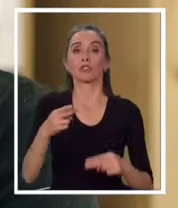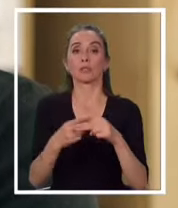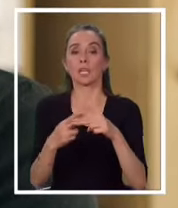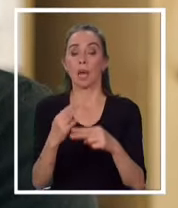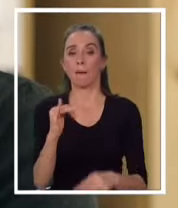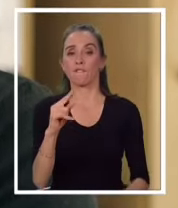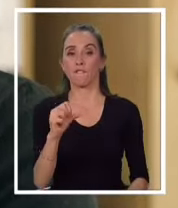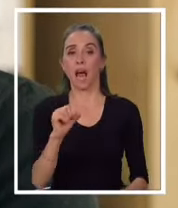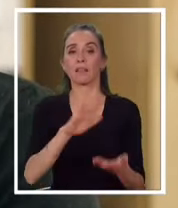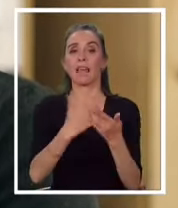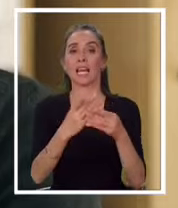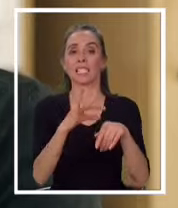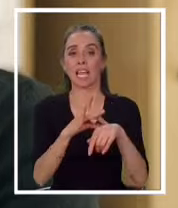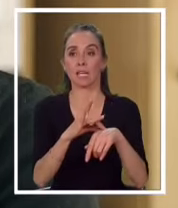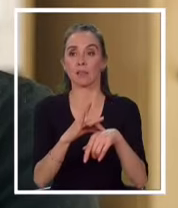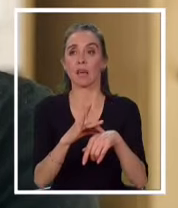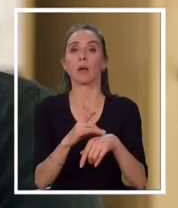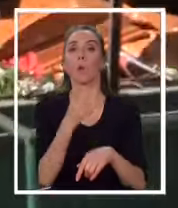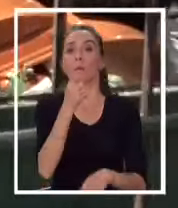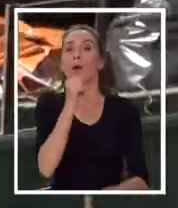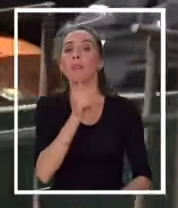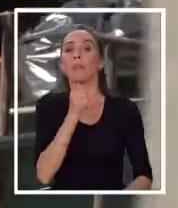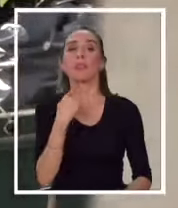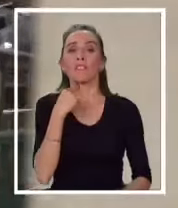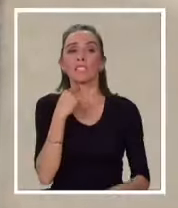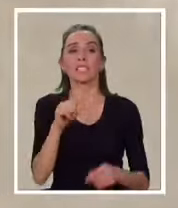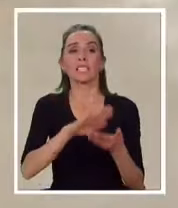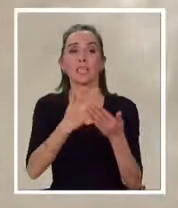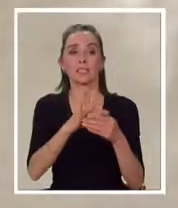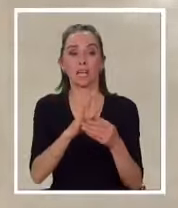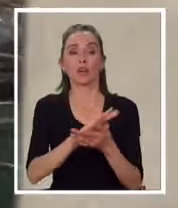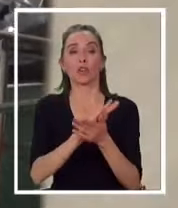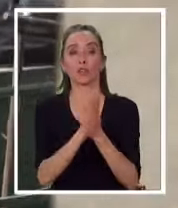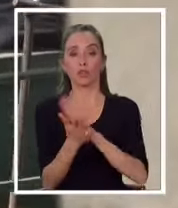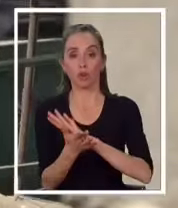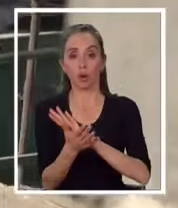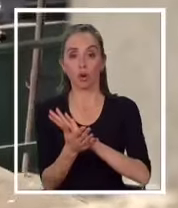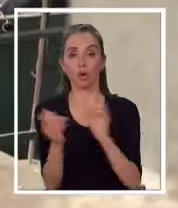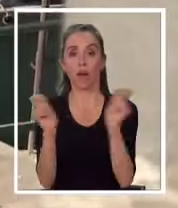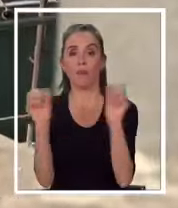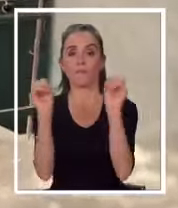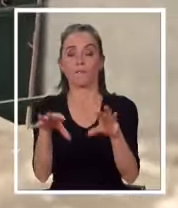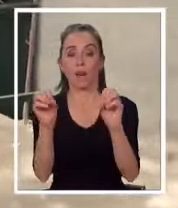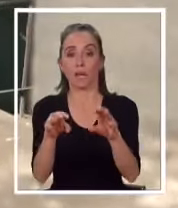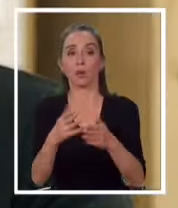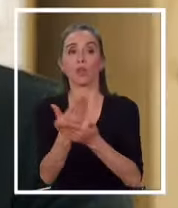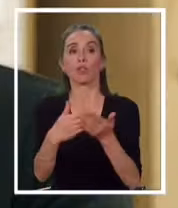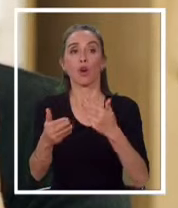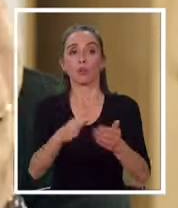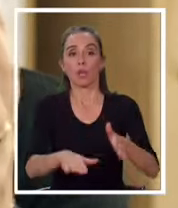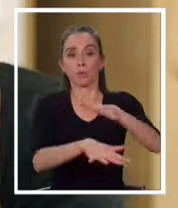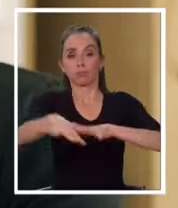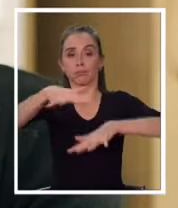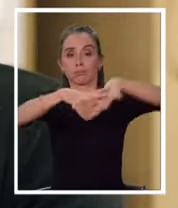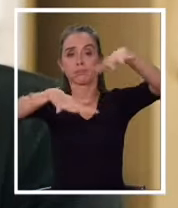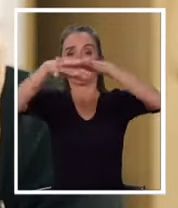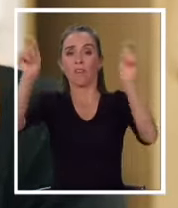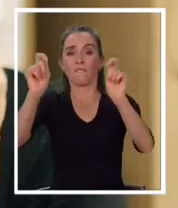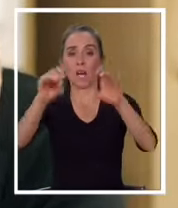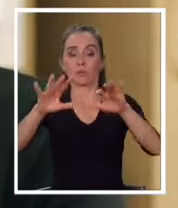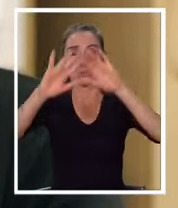sanitaria. Esa es una deficiencia sanitaria. Primero, porque todos los residuos o los lugares de acopio de residuos deben